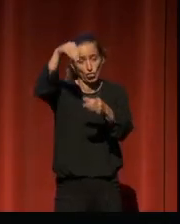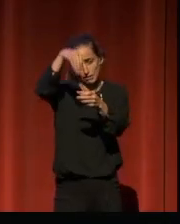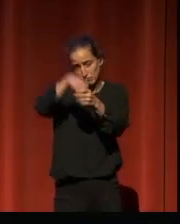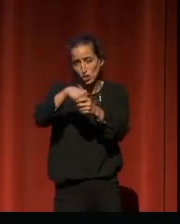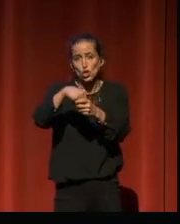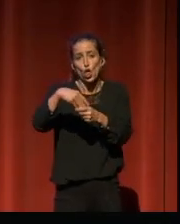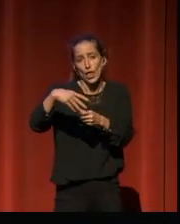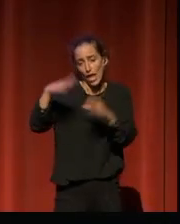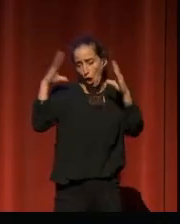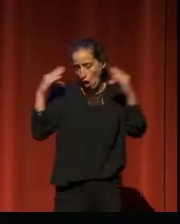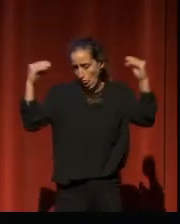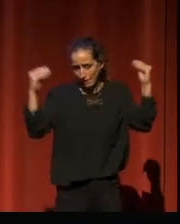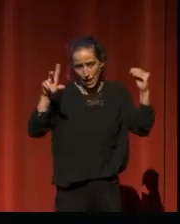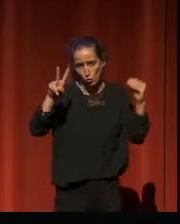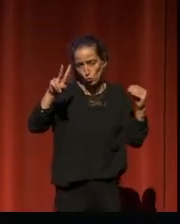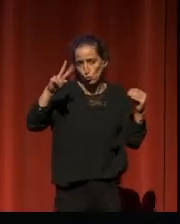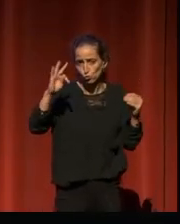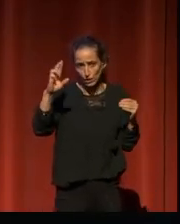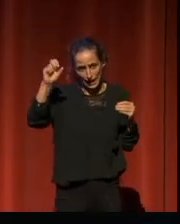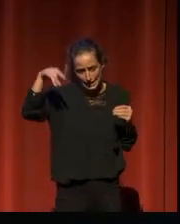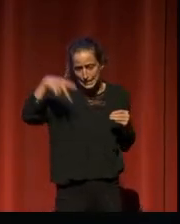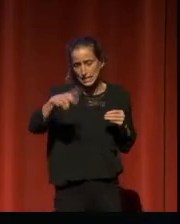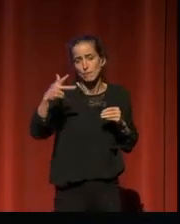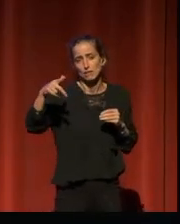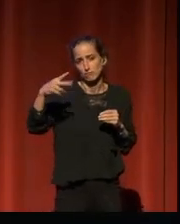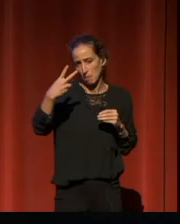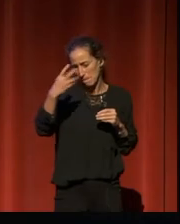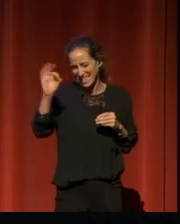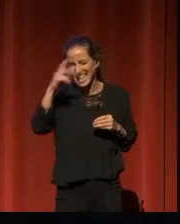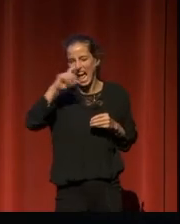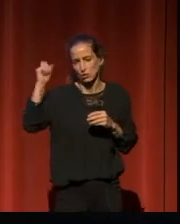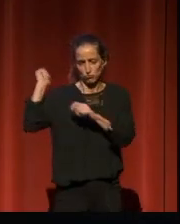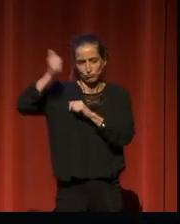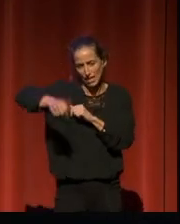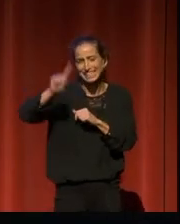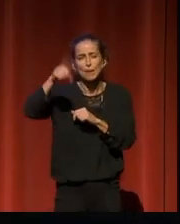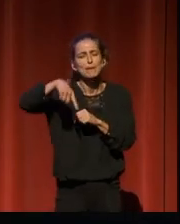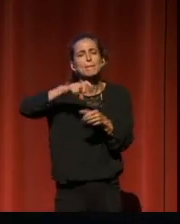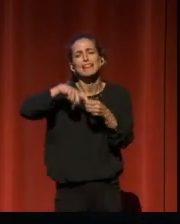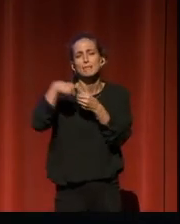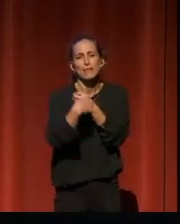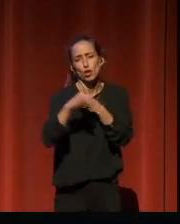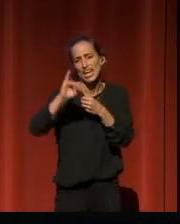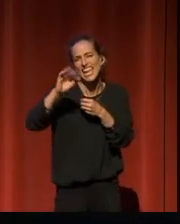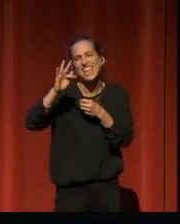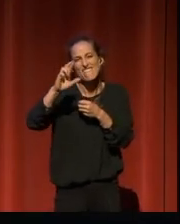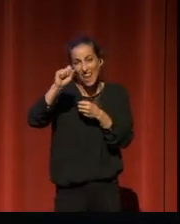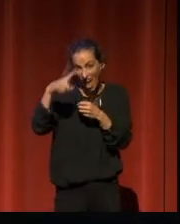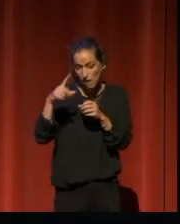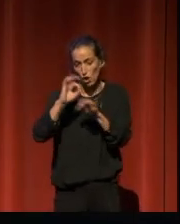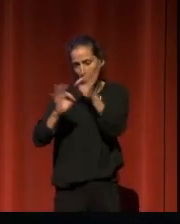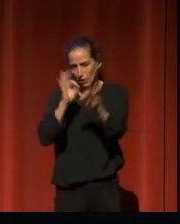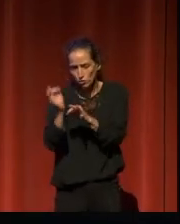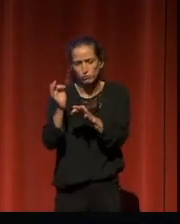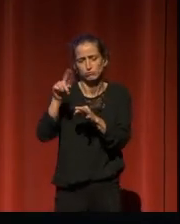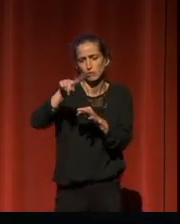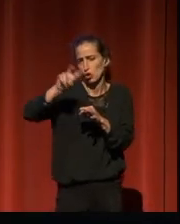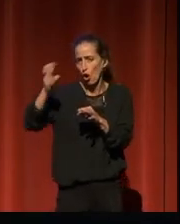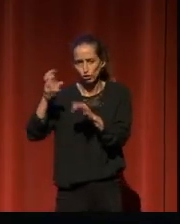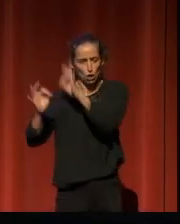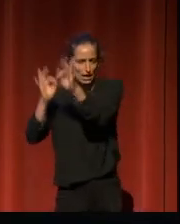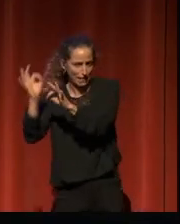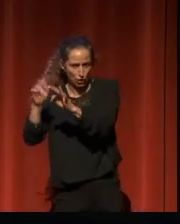20 años y además ha sido una persona muy participativa en organizaciones como ifla la fundación bertman y la fundación